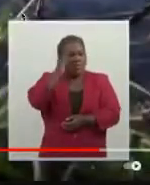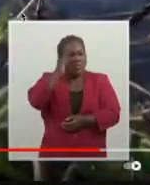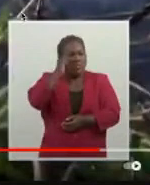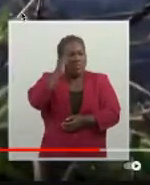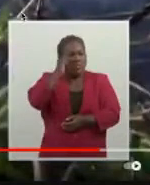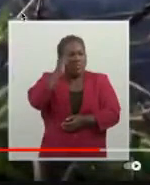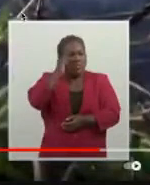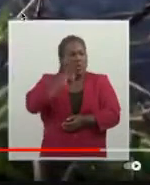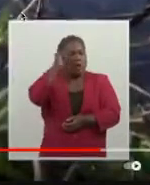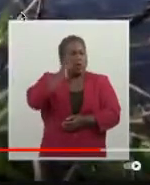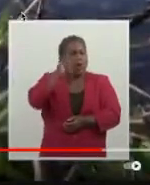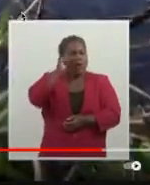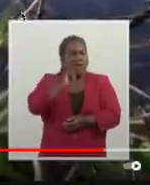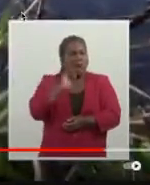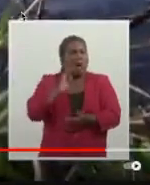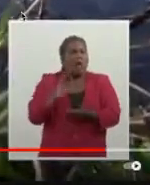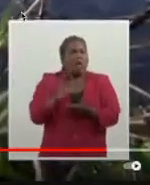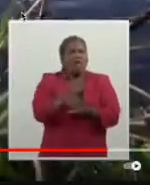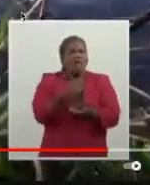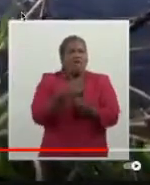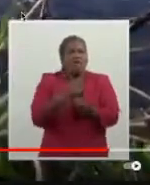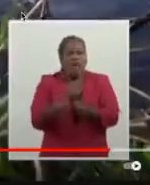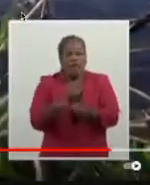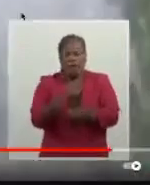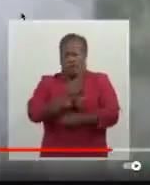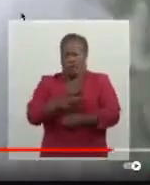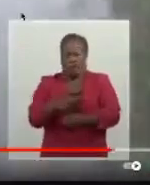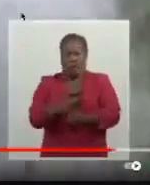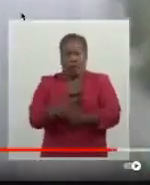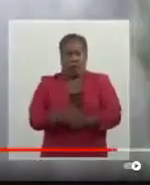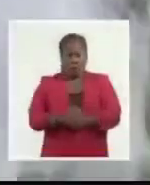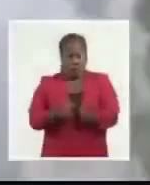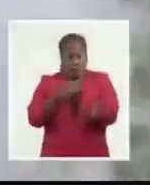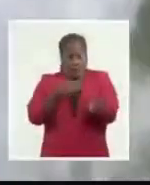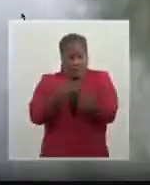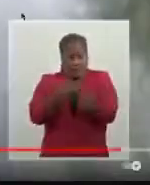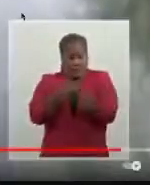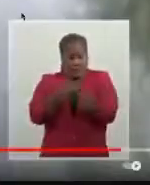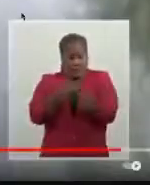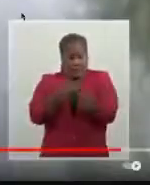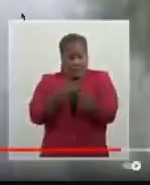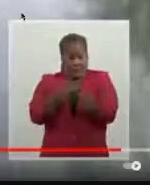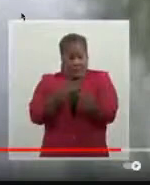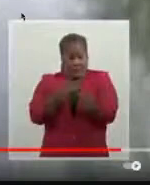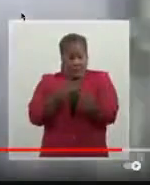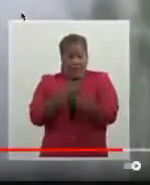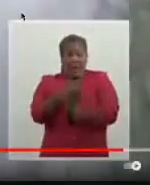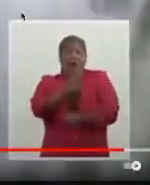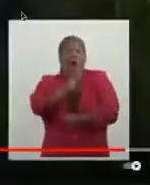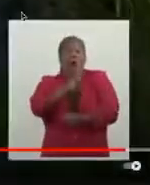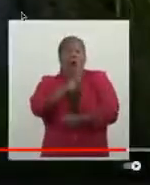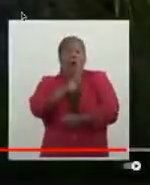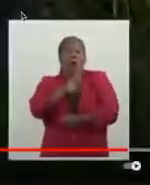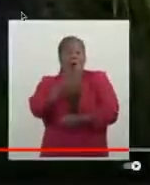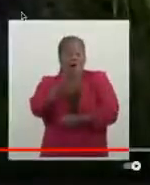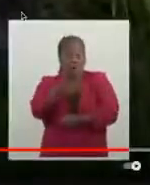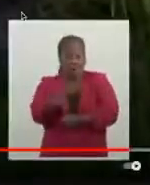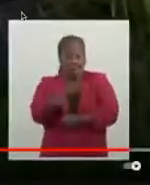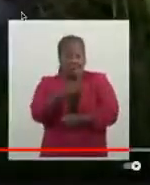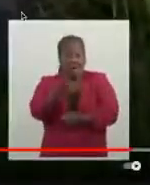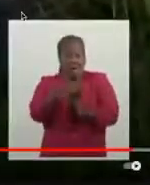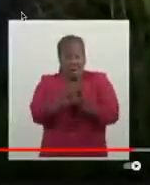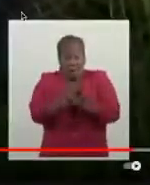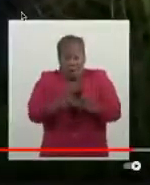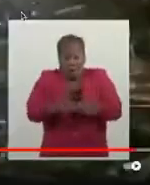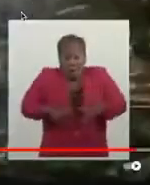de pastorita la cercanía de la gran obra hidráulica del Canal magistral pasó bonito cruces que